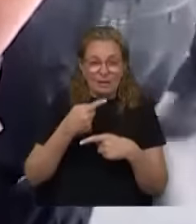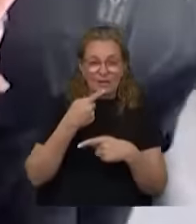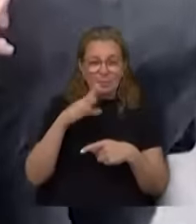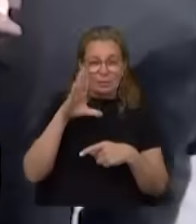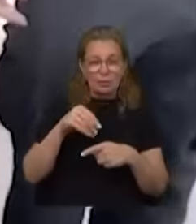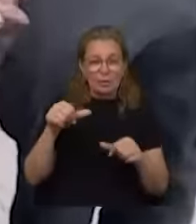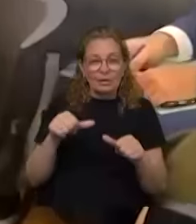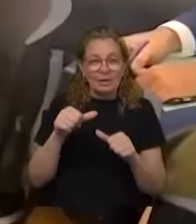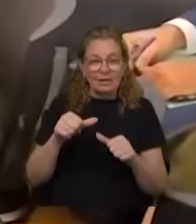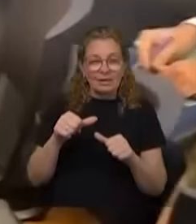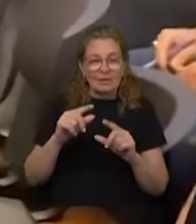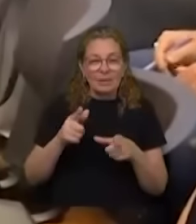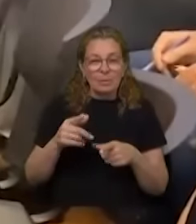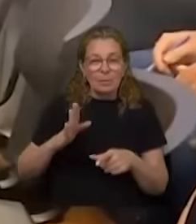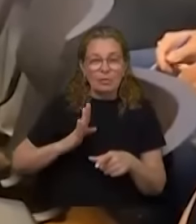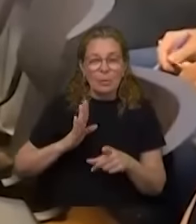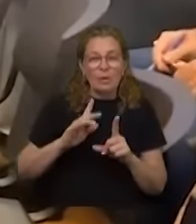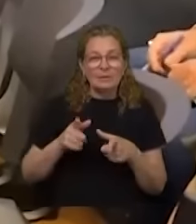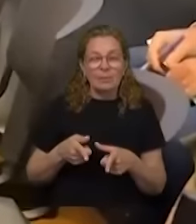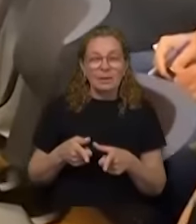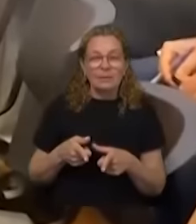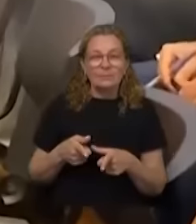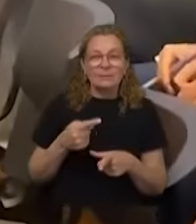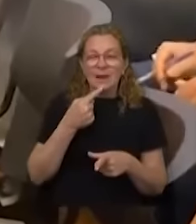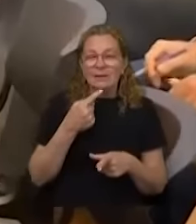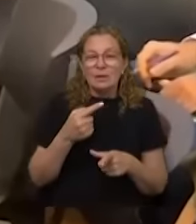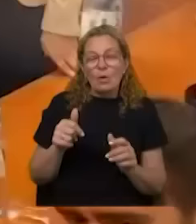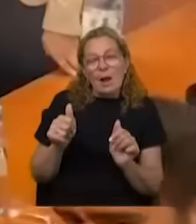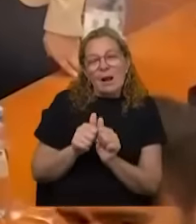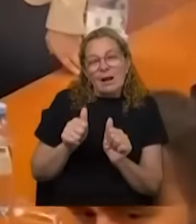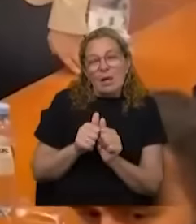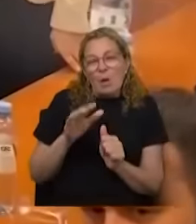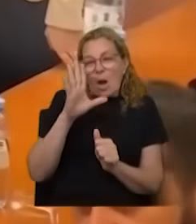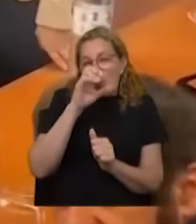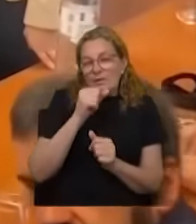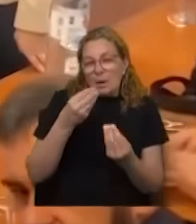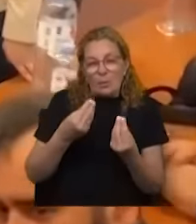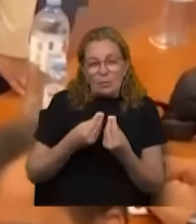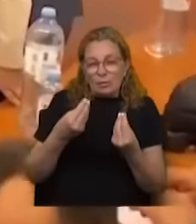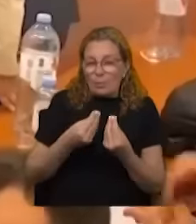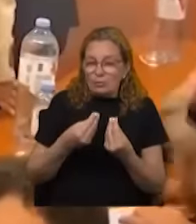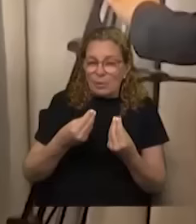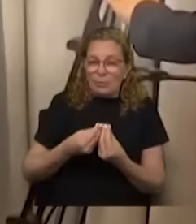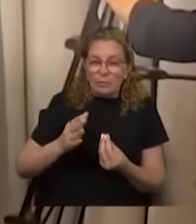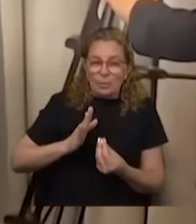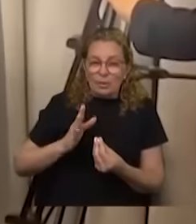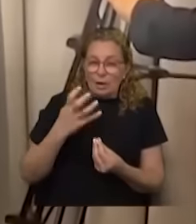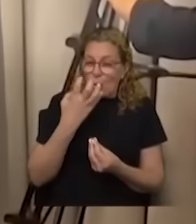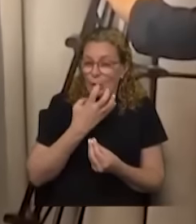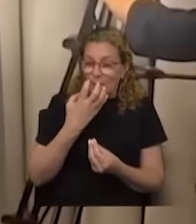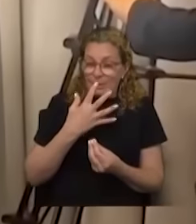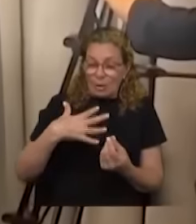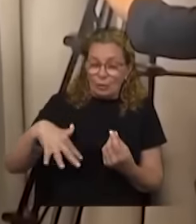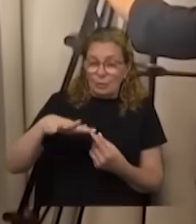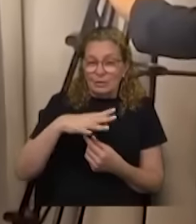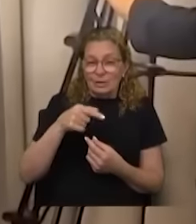todo lo que hice sino porque soy mujer también y sostuvo que al lado de lo que han tenido que aguantar miles y miles de mujeres en condiciones horrendas esto